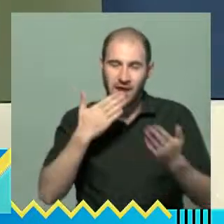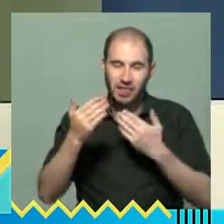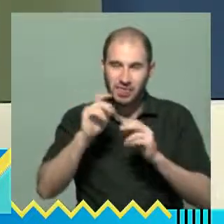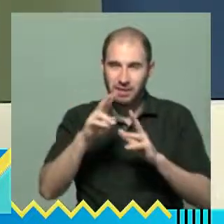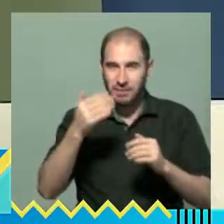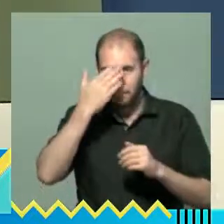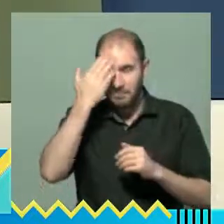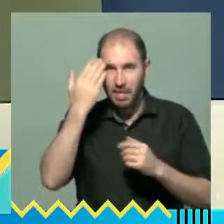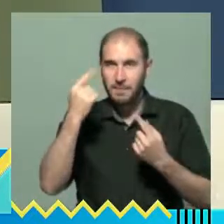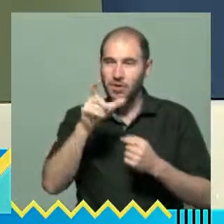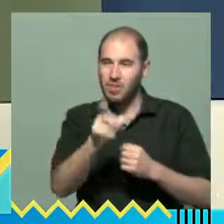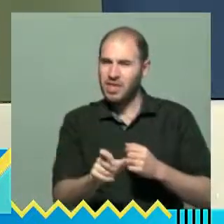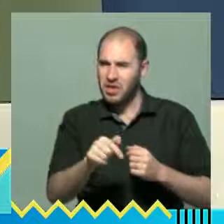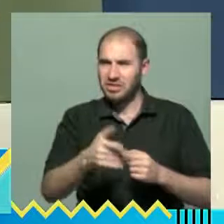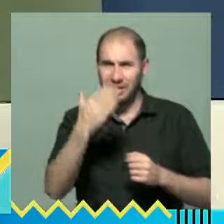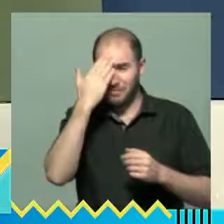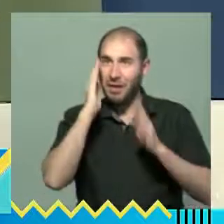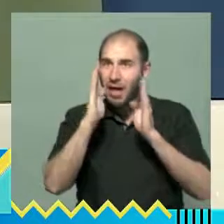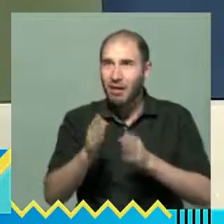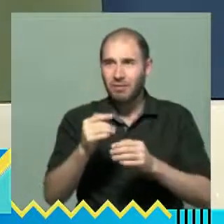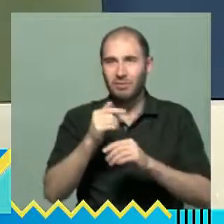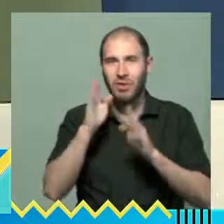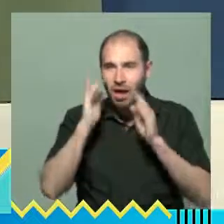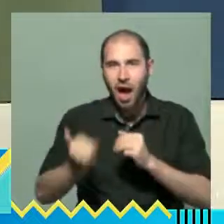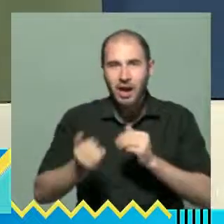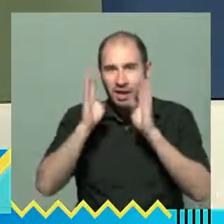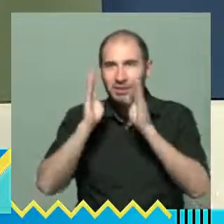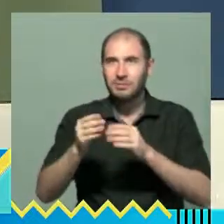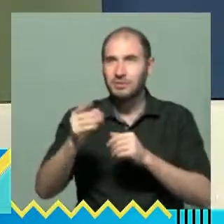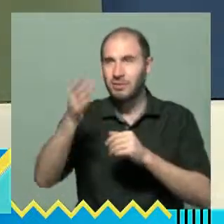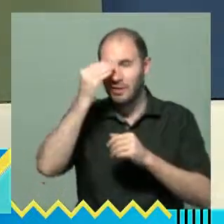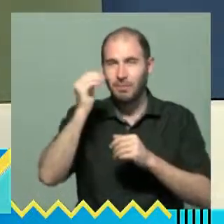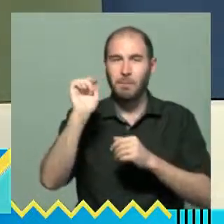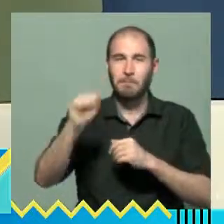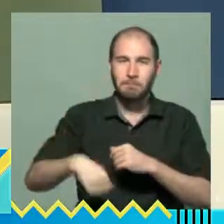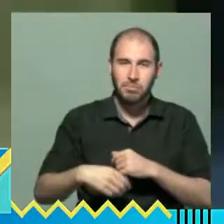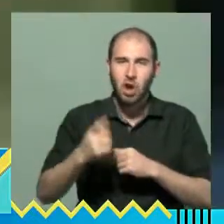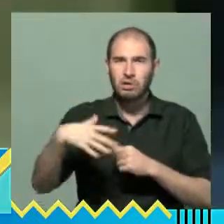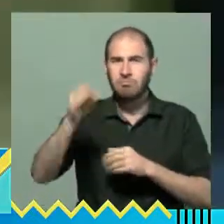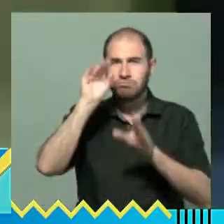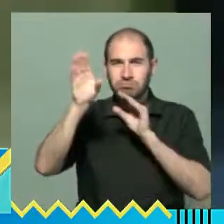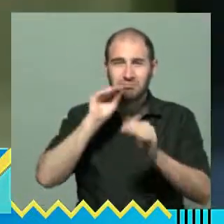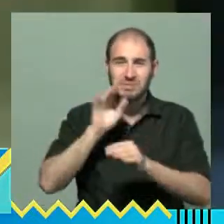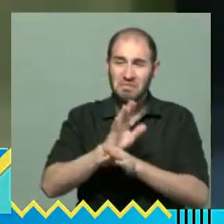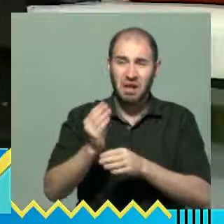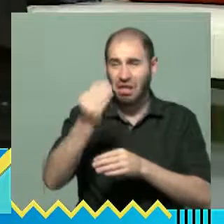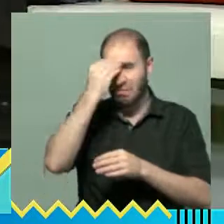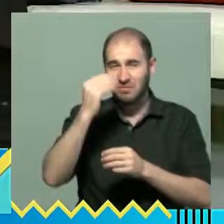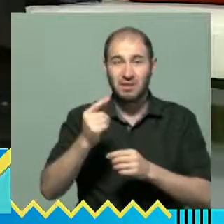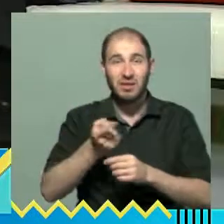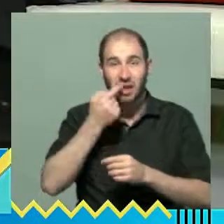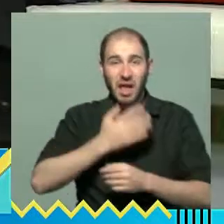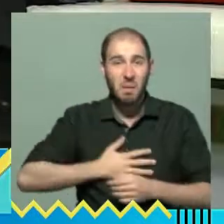es que este chico no tiene un déficit de atención, no le significa lo que está recibiendo. Y lo que está recibiendo no le significa, no le despierta